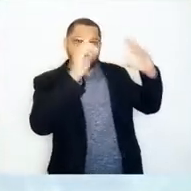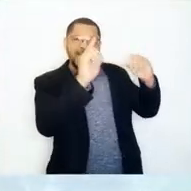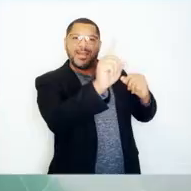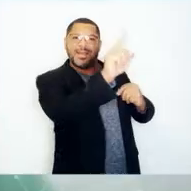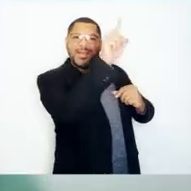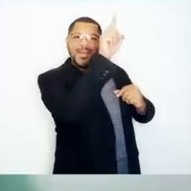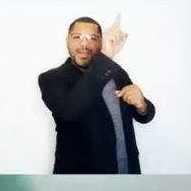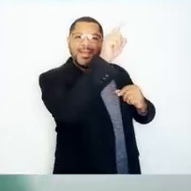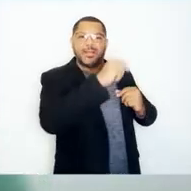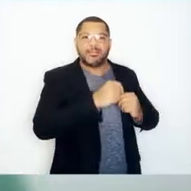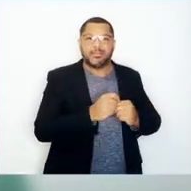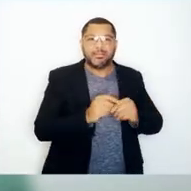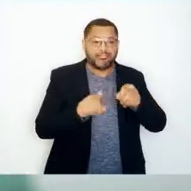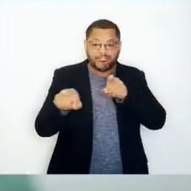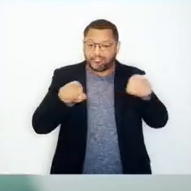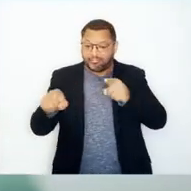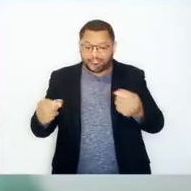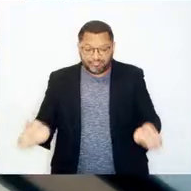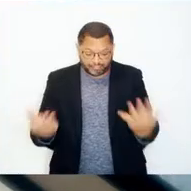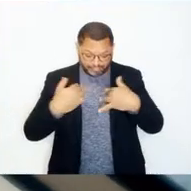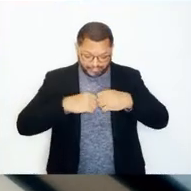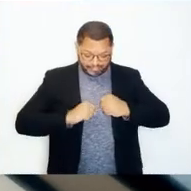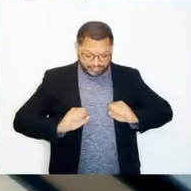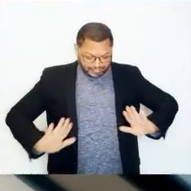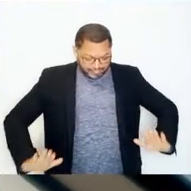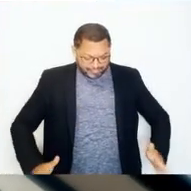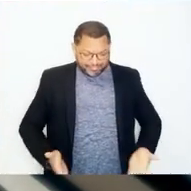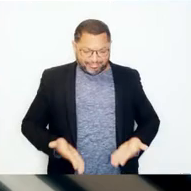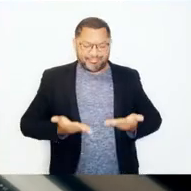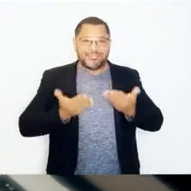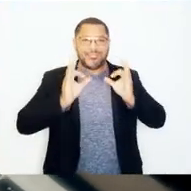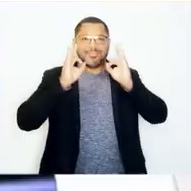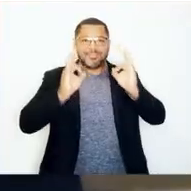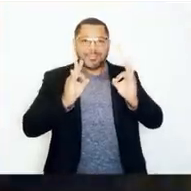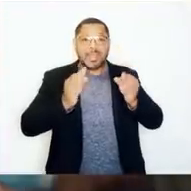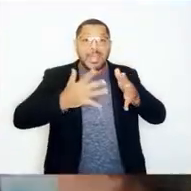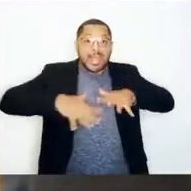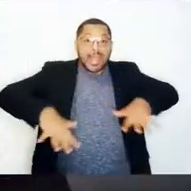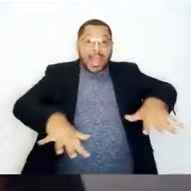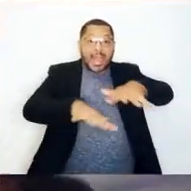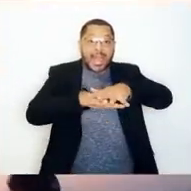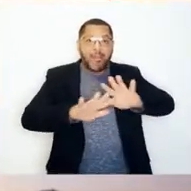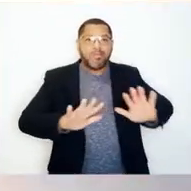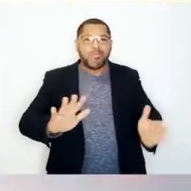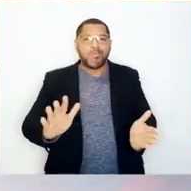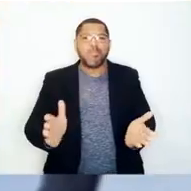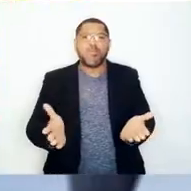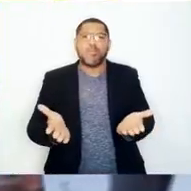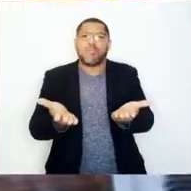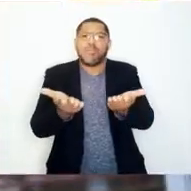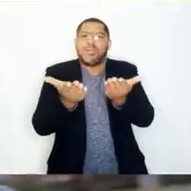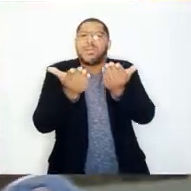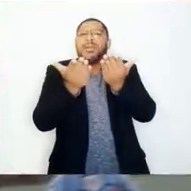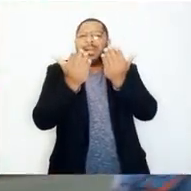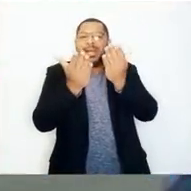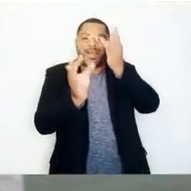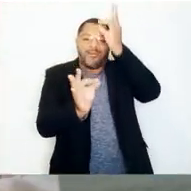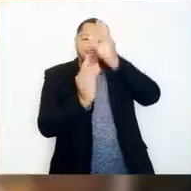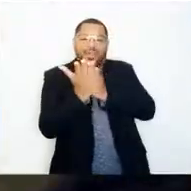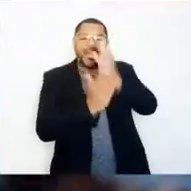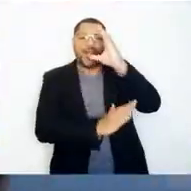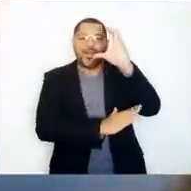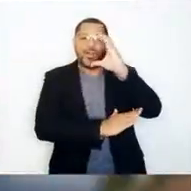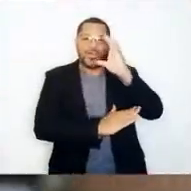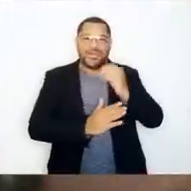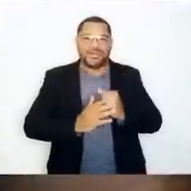crear. Sabemos que tenemos todo a nuestro alcance para ser mejores. Somos una red que cada día crece y cree en el